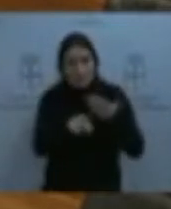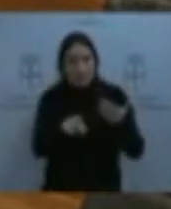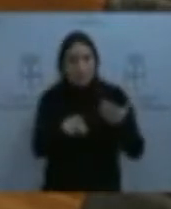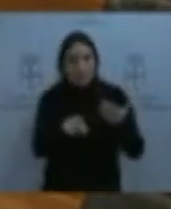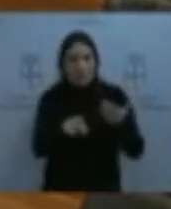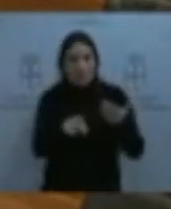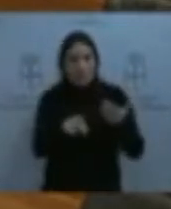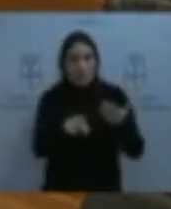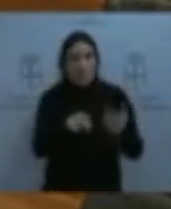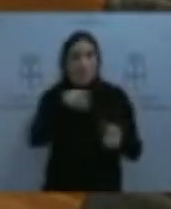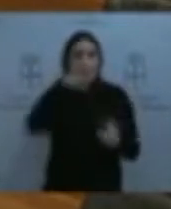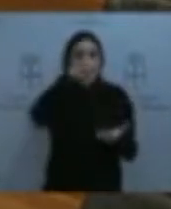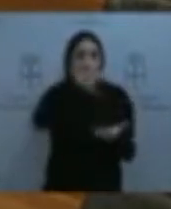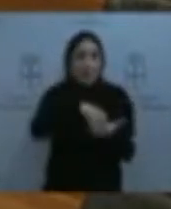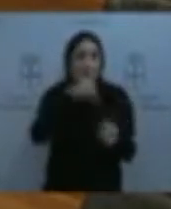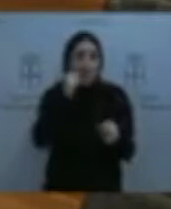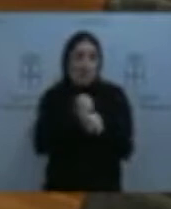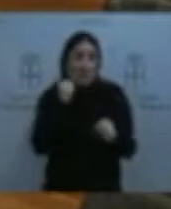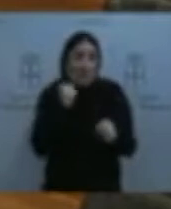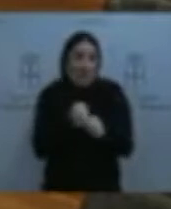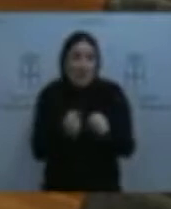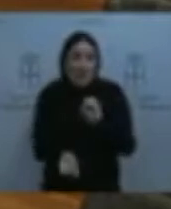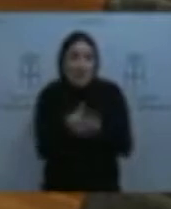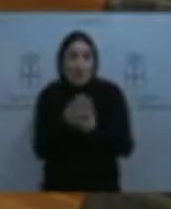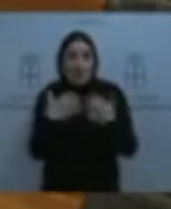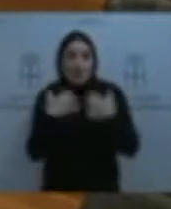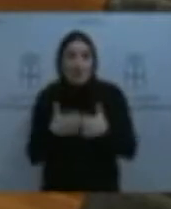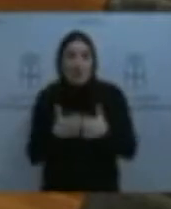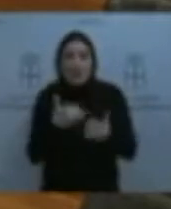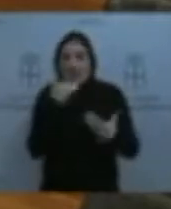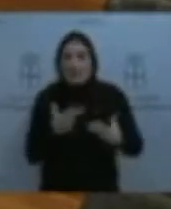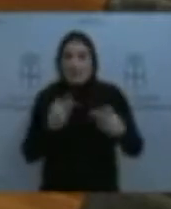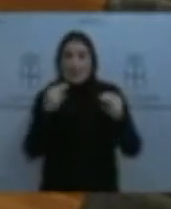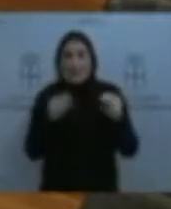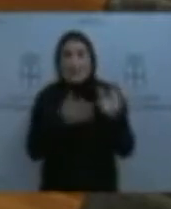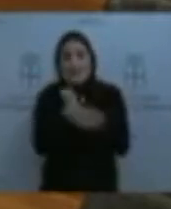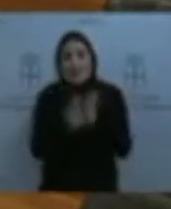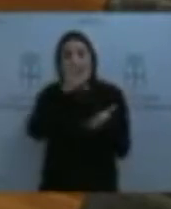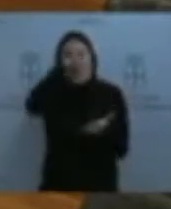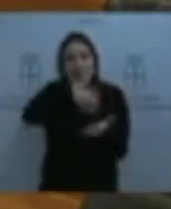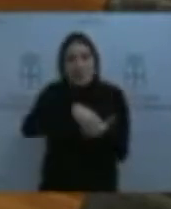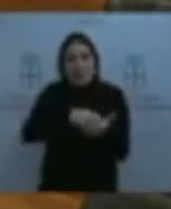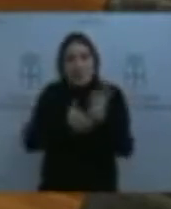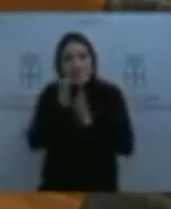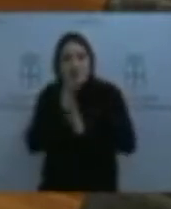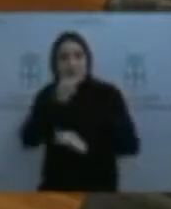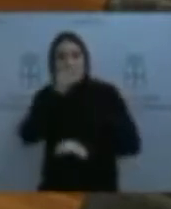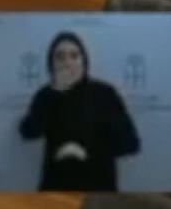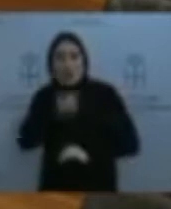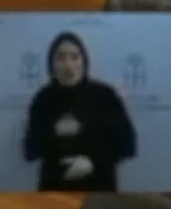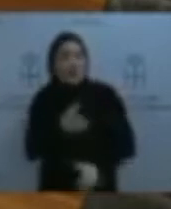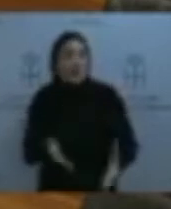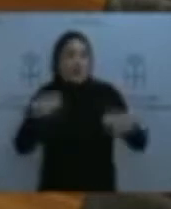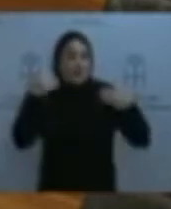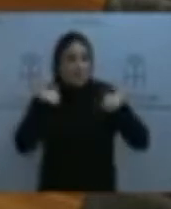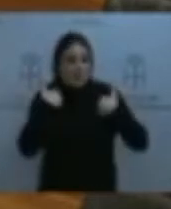del Laboral Centro de Arte y Creación Industrial. Y voy acabando. Es decir, la viabilidad del centro es una responsabilidad, señoría, una